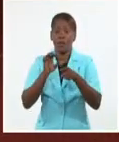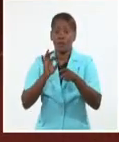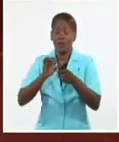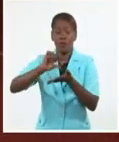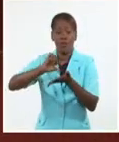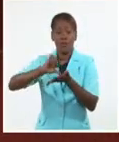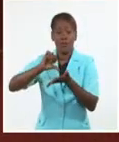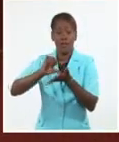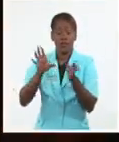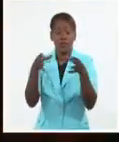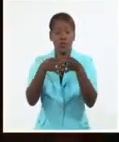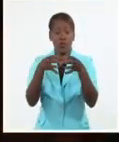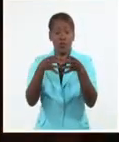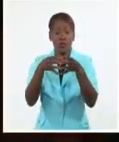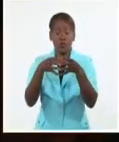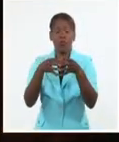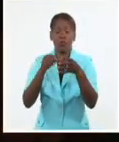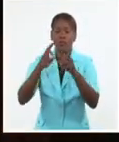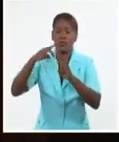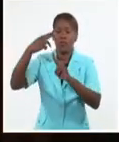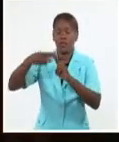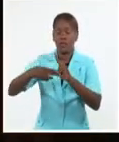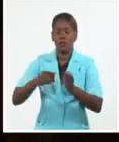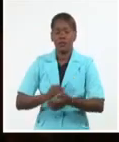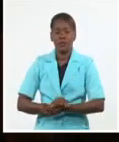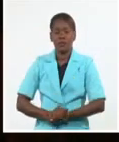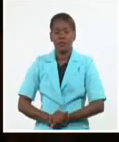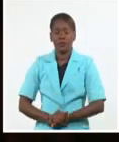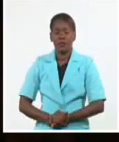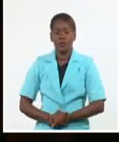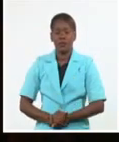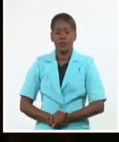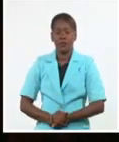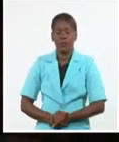Mejunje. Hilda Cárdenas y Raúl Nogués, Sistema Informativo de la Televisión Cubana.